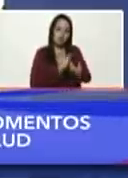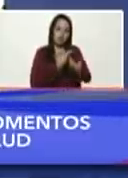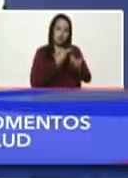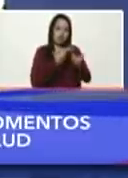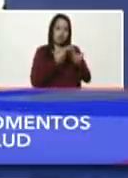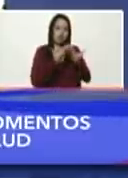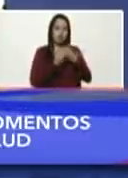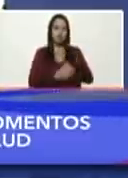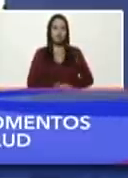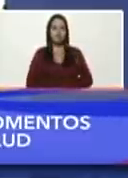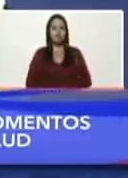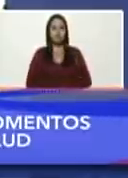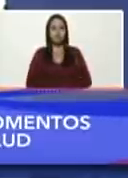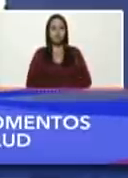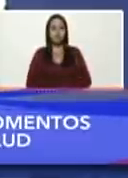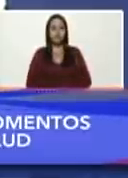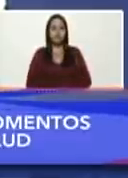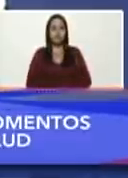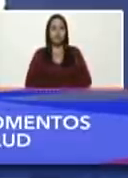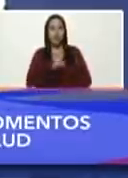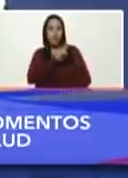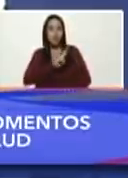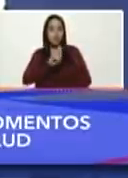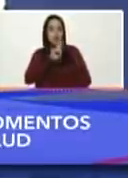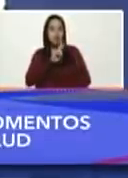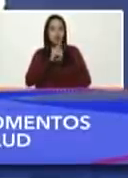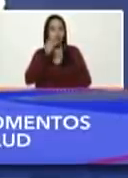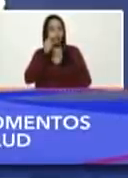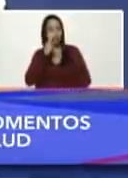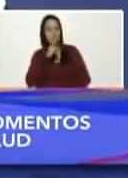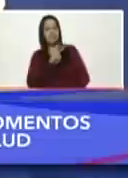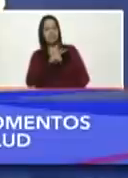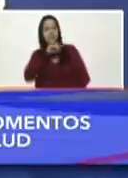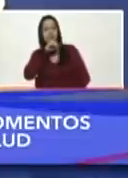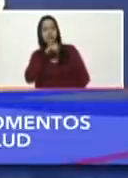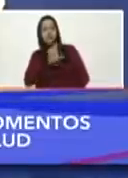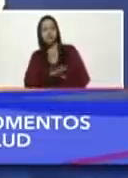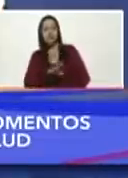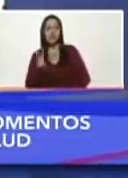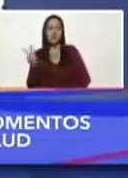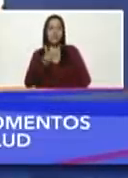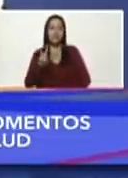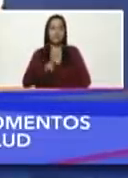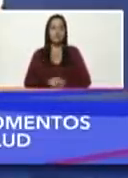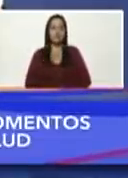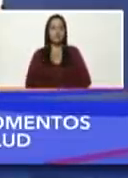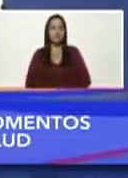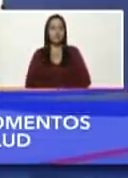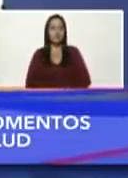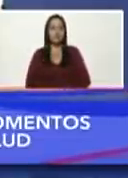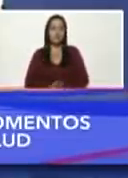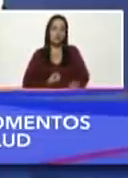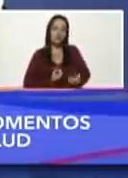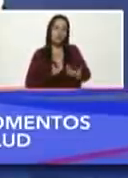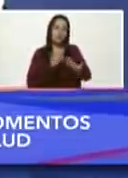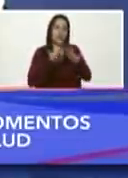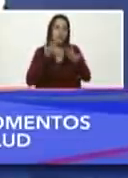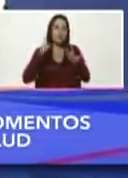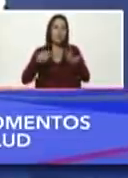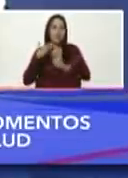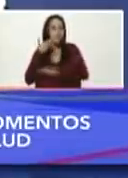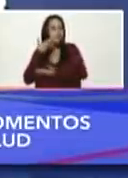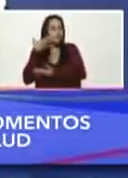se cultiva a través de la admiración de la historia venezolana, se cultiva a través de la admiración